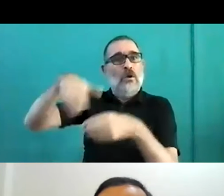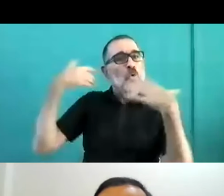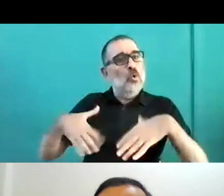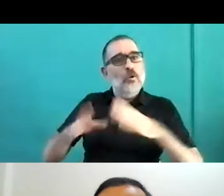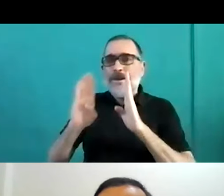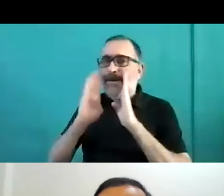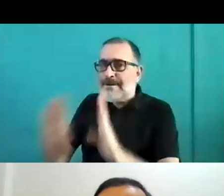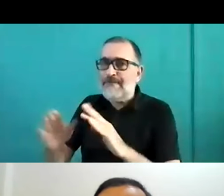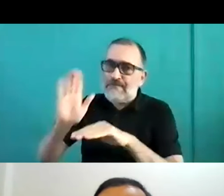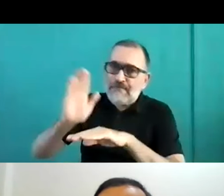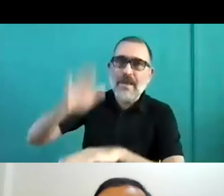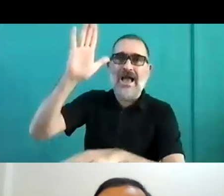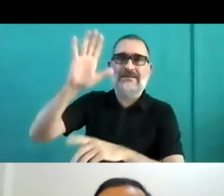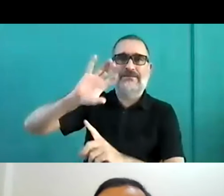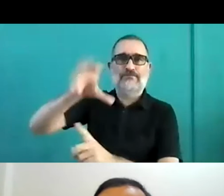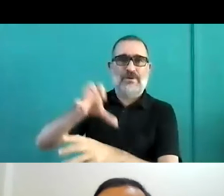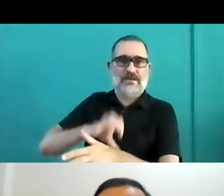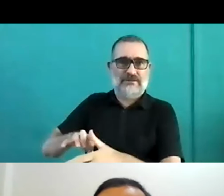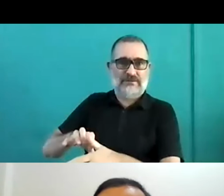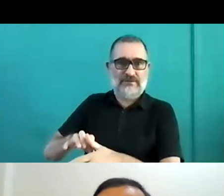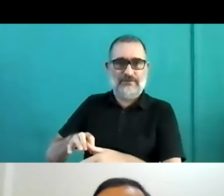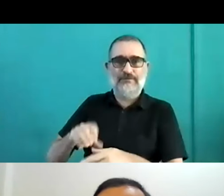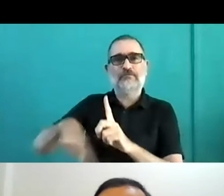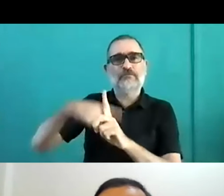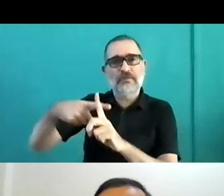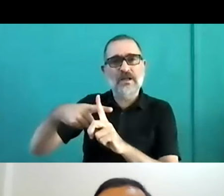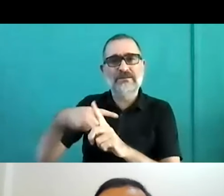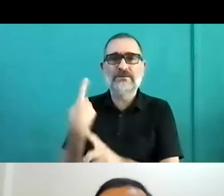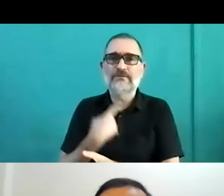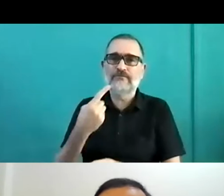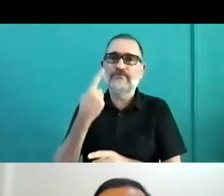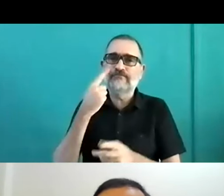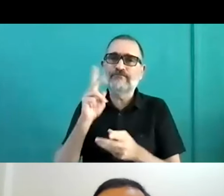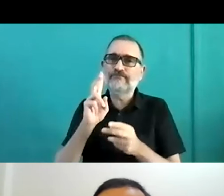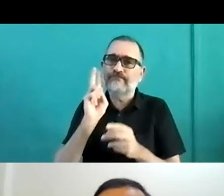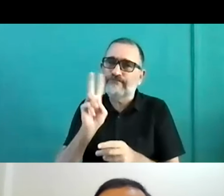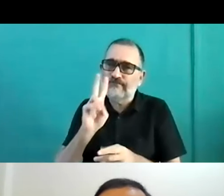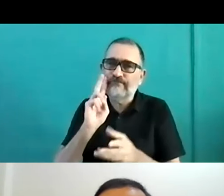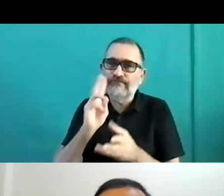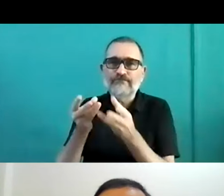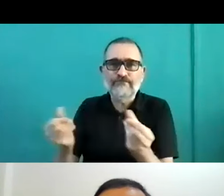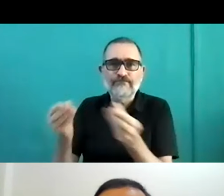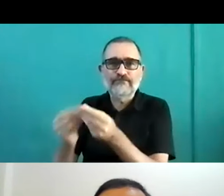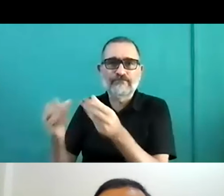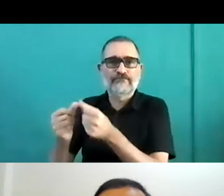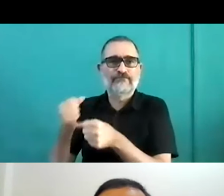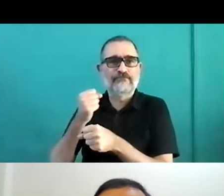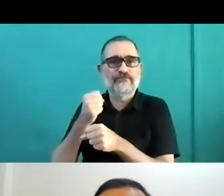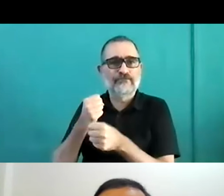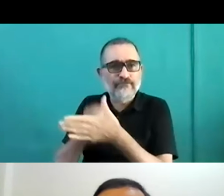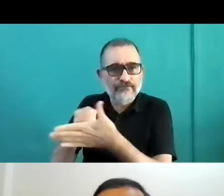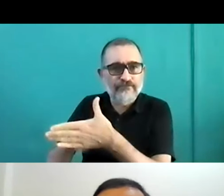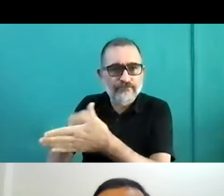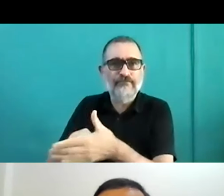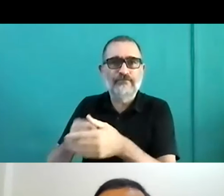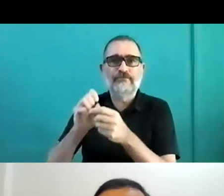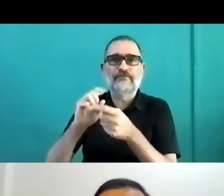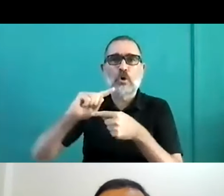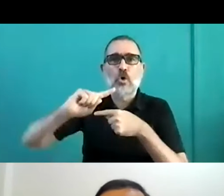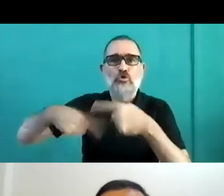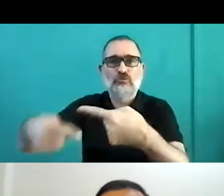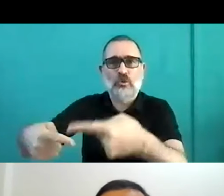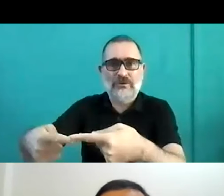el desarrollo social y económico de los países. Sin embargo, existe evidencia que revelan que